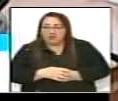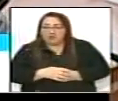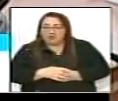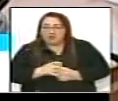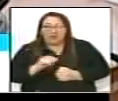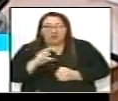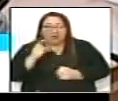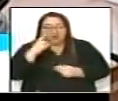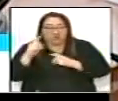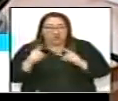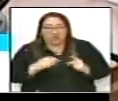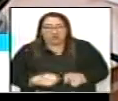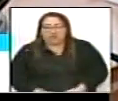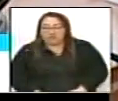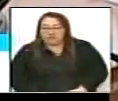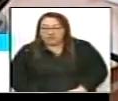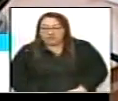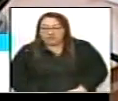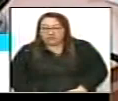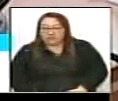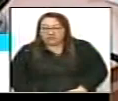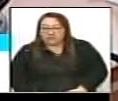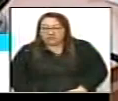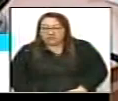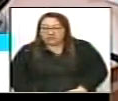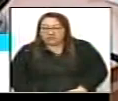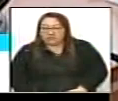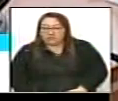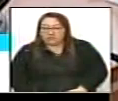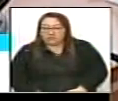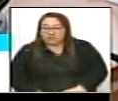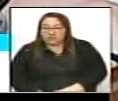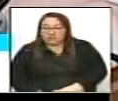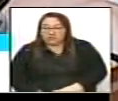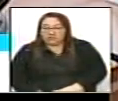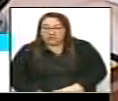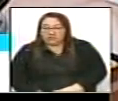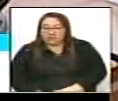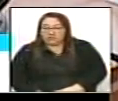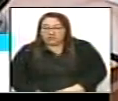a la supervisión. Con ese entendido hicimos este desembolso